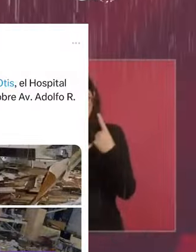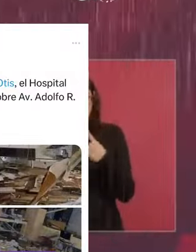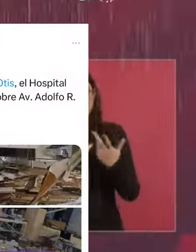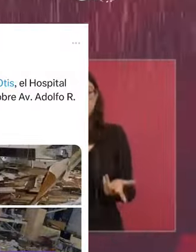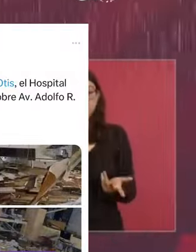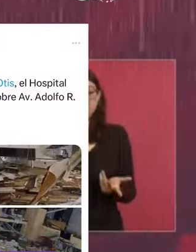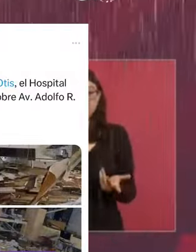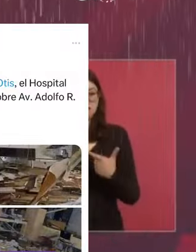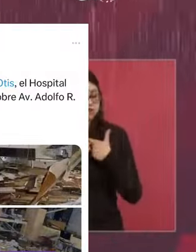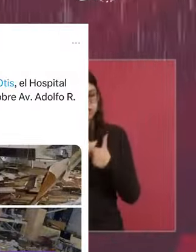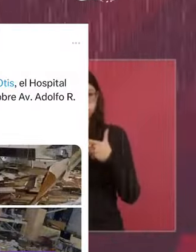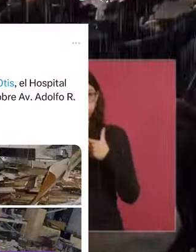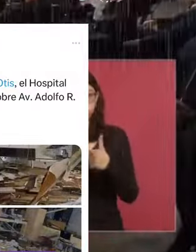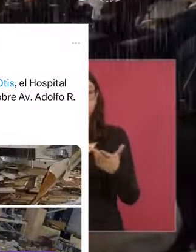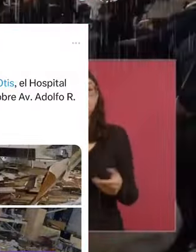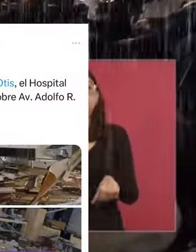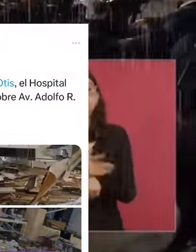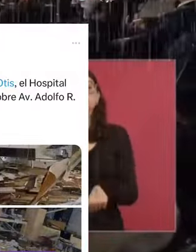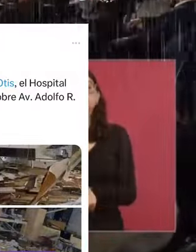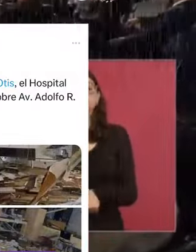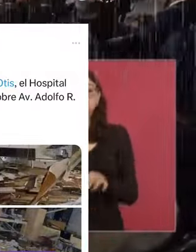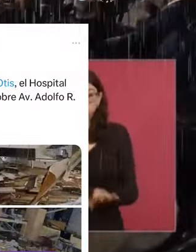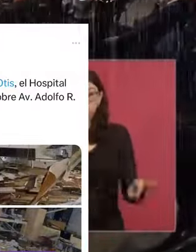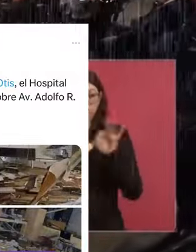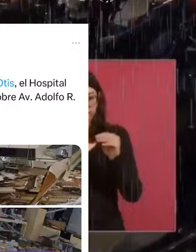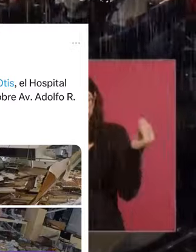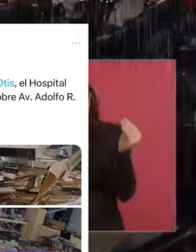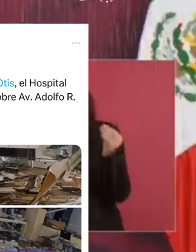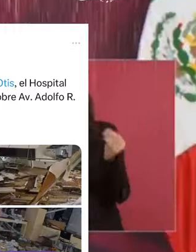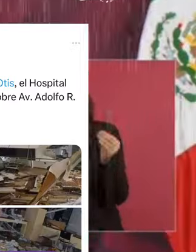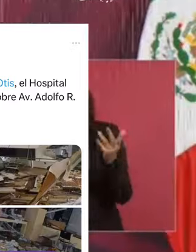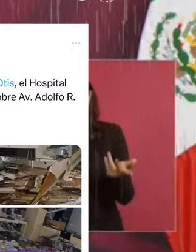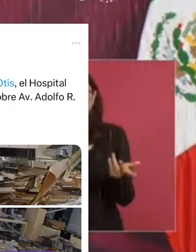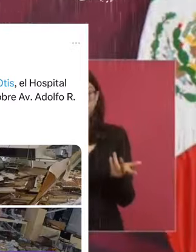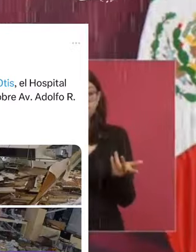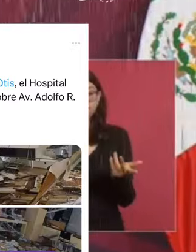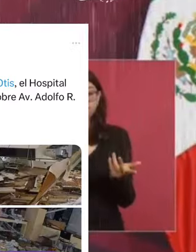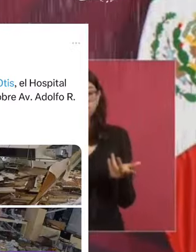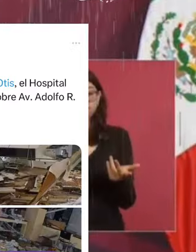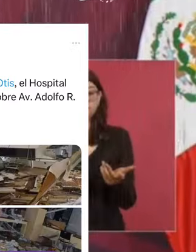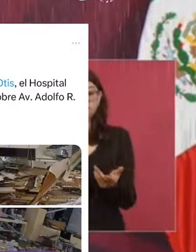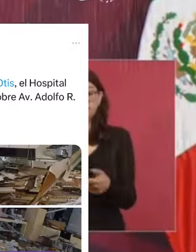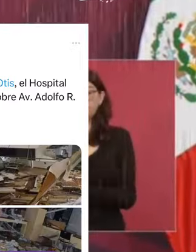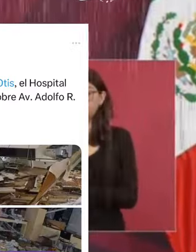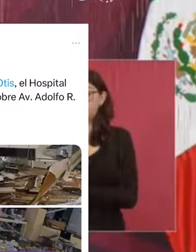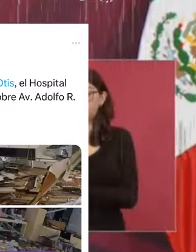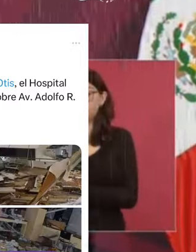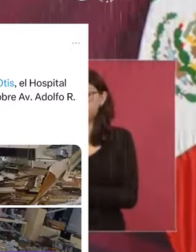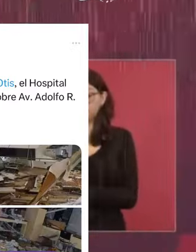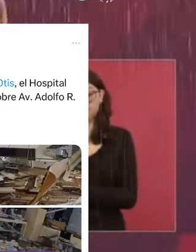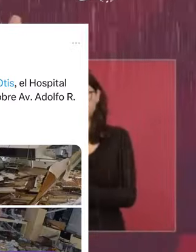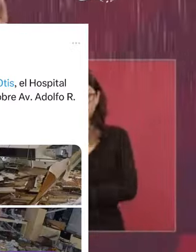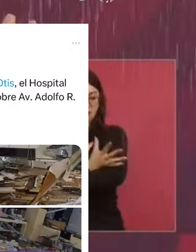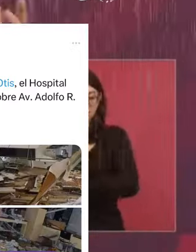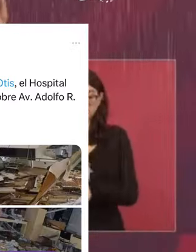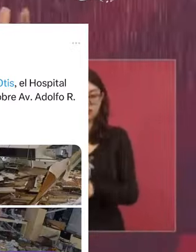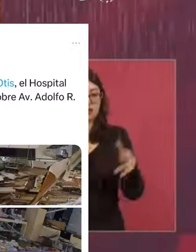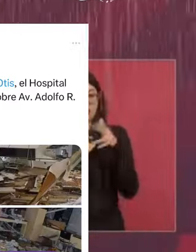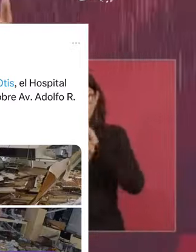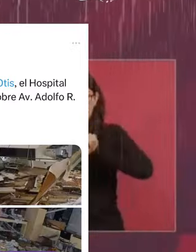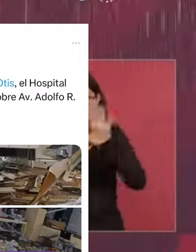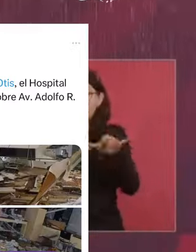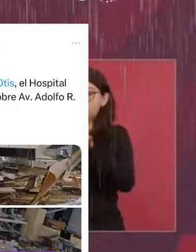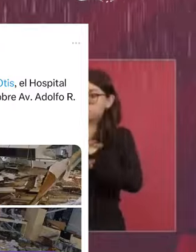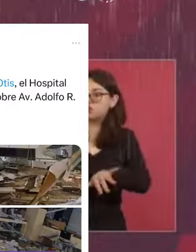vamos a seguir debatiendo porque la transparencia es una regla de oro de la democracia y así vamos limpiando, vamos